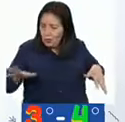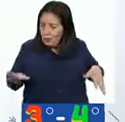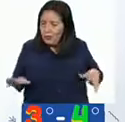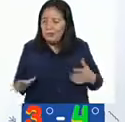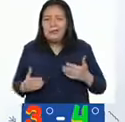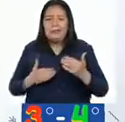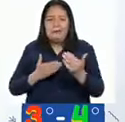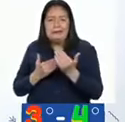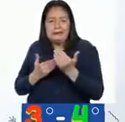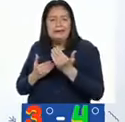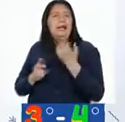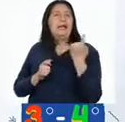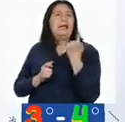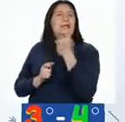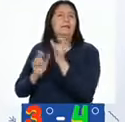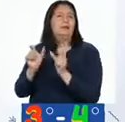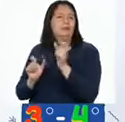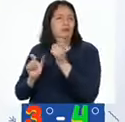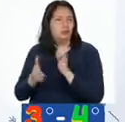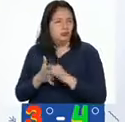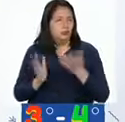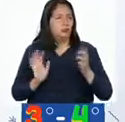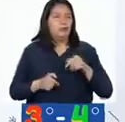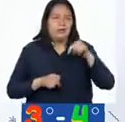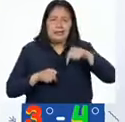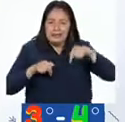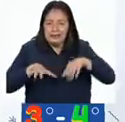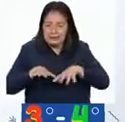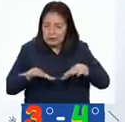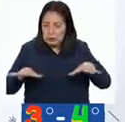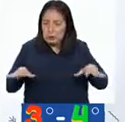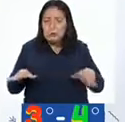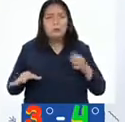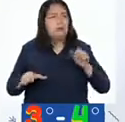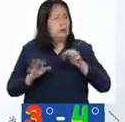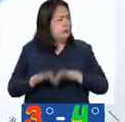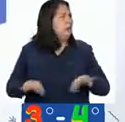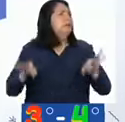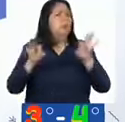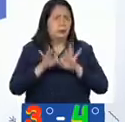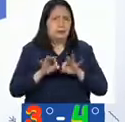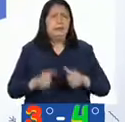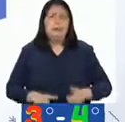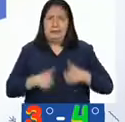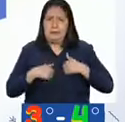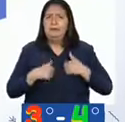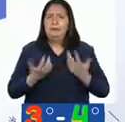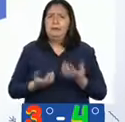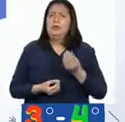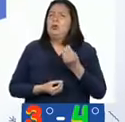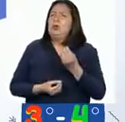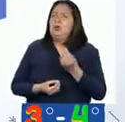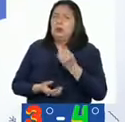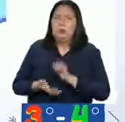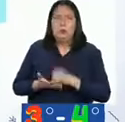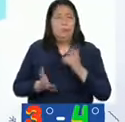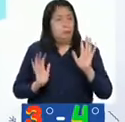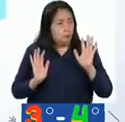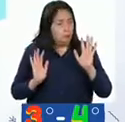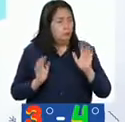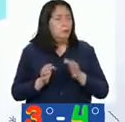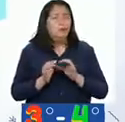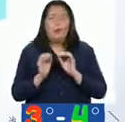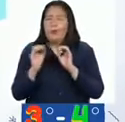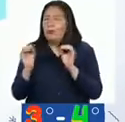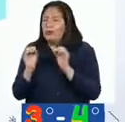próxima o cercana a cada uno de nosotros. Este espacio es sumamente importante en nuestras vidas como un pequeño tesoro.